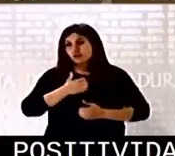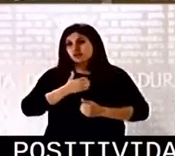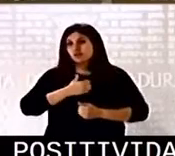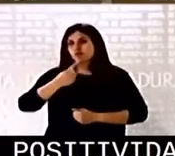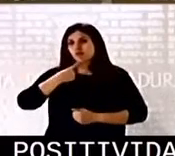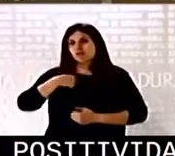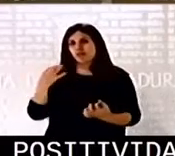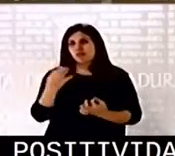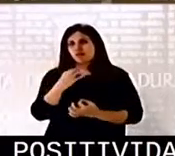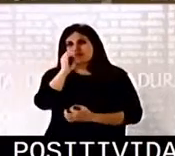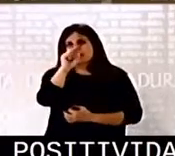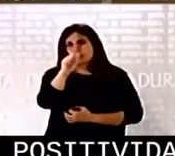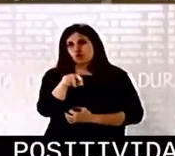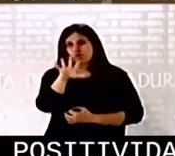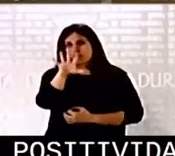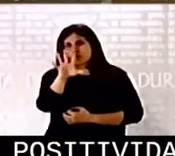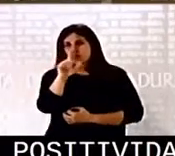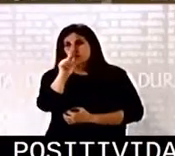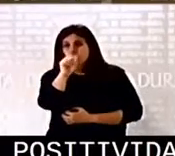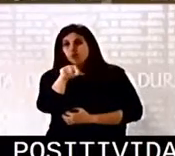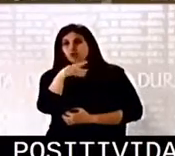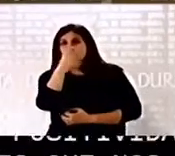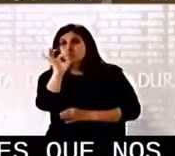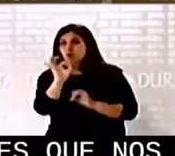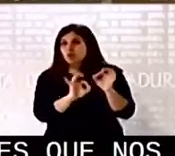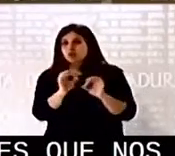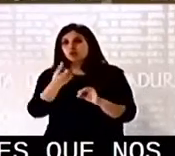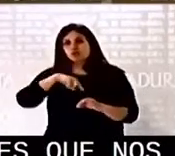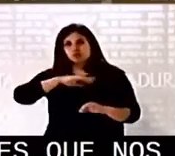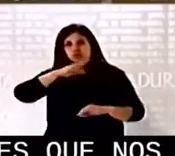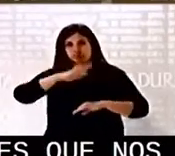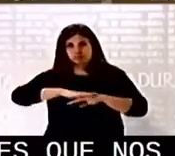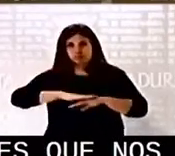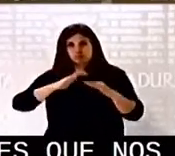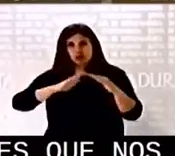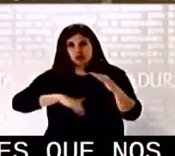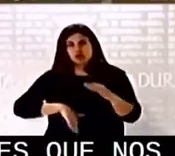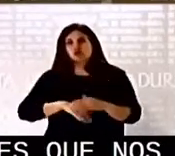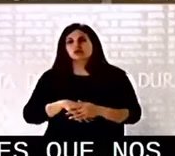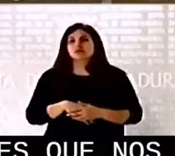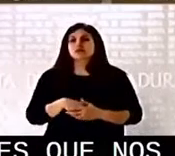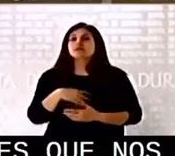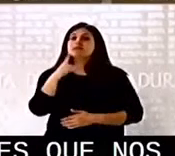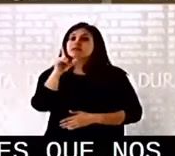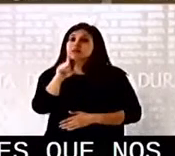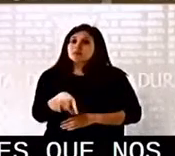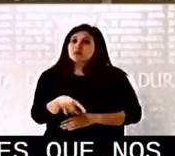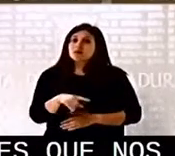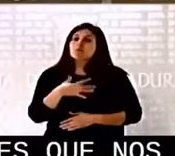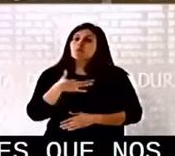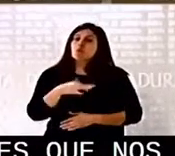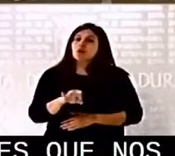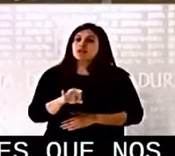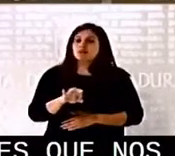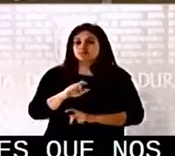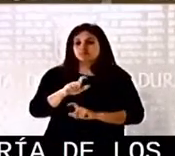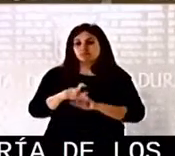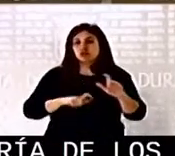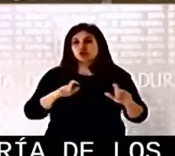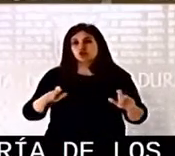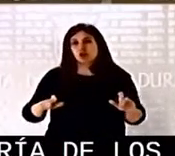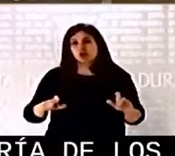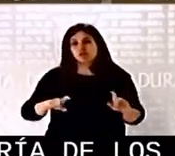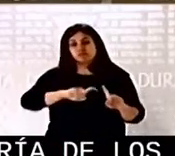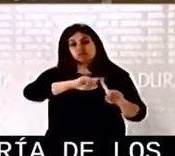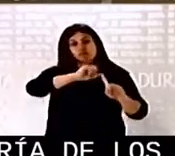pues que nos permita diagnosticar a una inmensa mayoría de los casos que diagnosticamos que